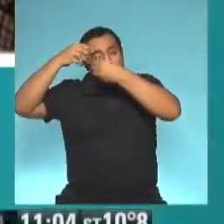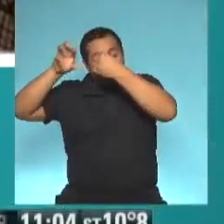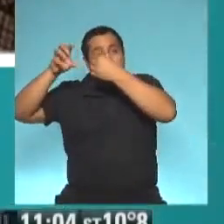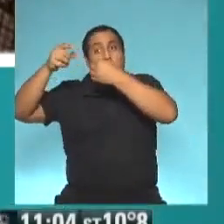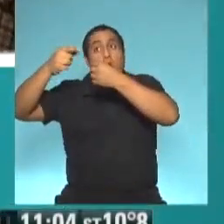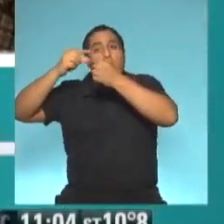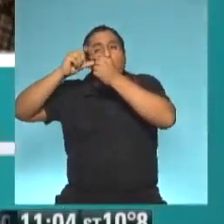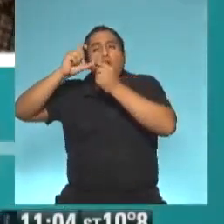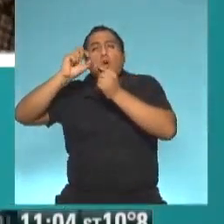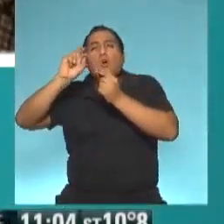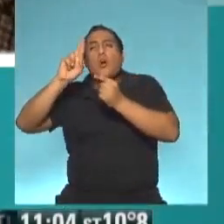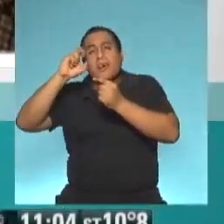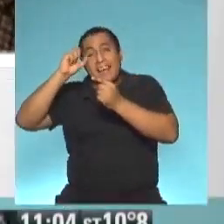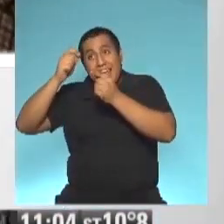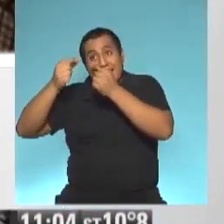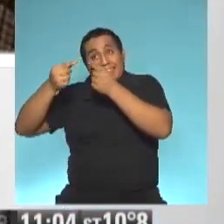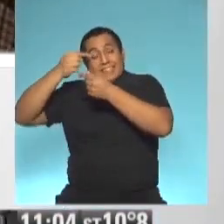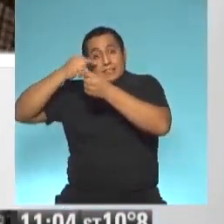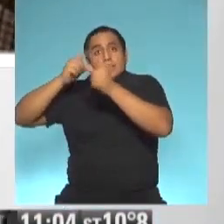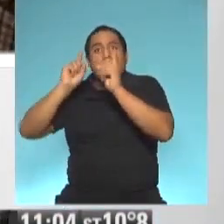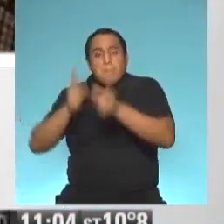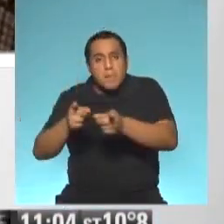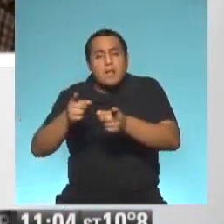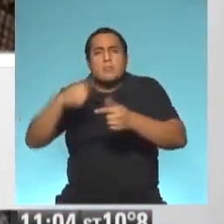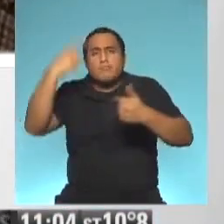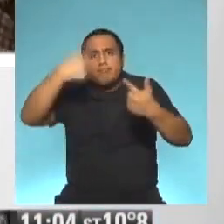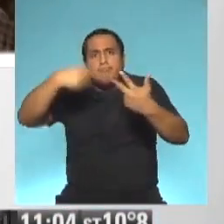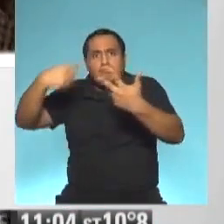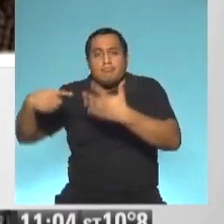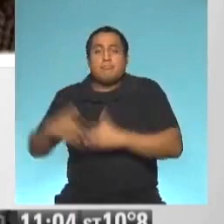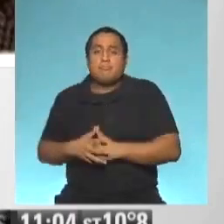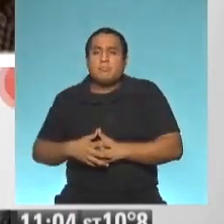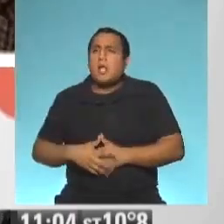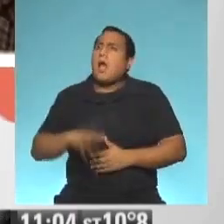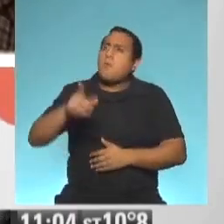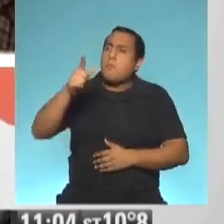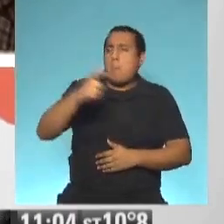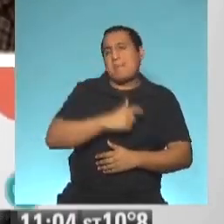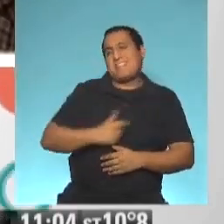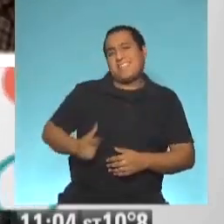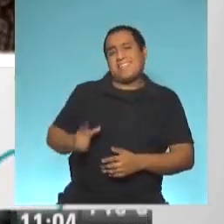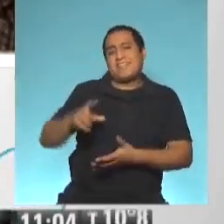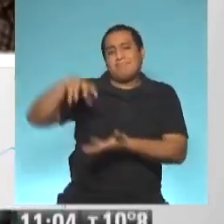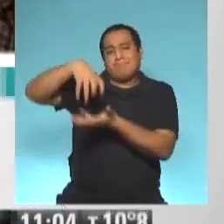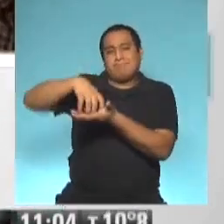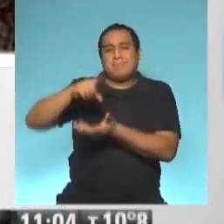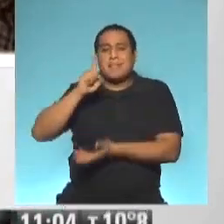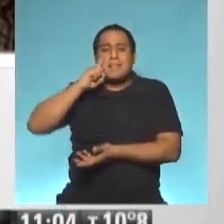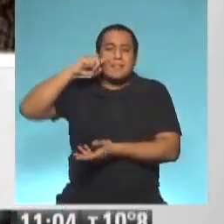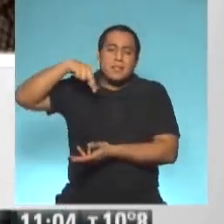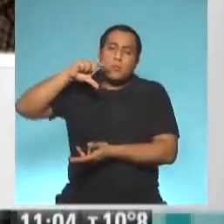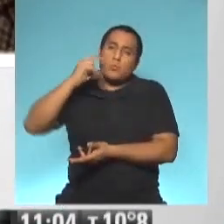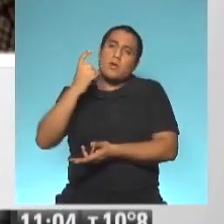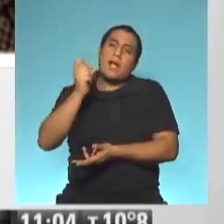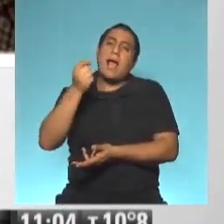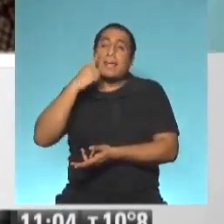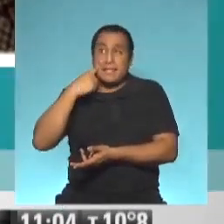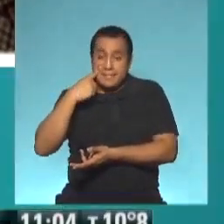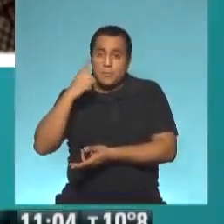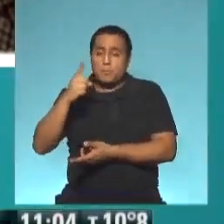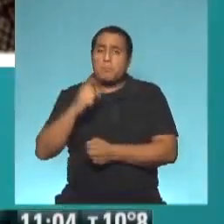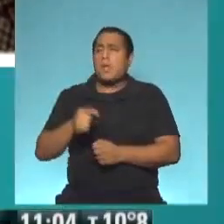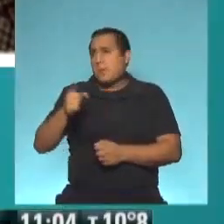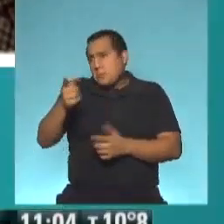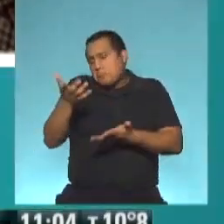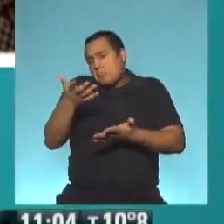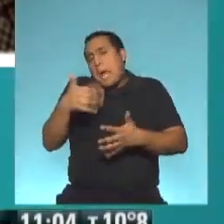cerca de 60 trasplantes de córnea. Carlos, como presidente de INCUCAI entiendo que es muy importante todo este, digamos, relevamiento de la